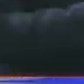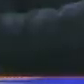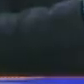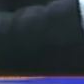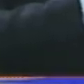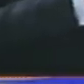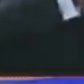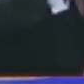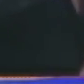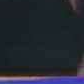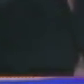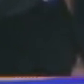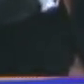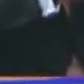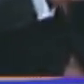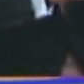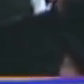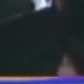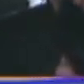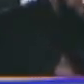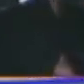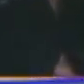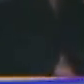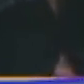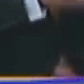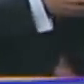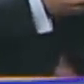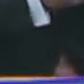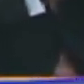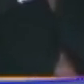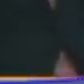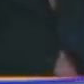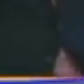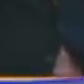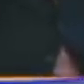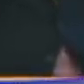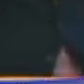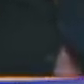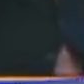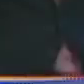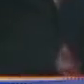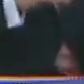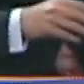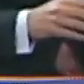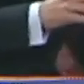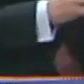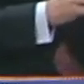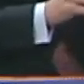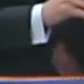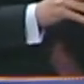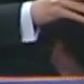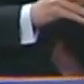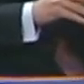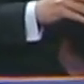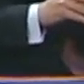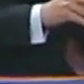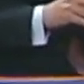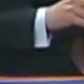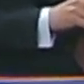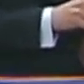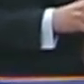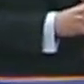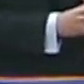energético, técnico-militar, farmacéutico, de transporte, entre otras áreas para el beneficio compartido. Son los